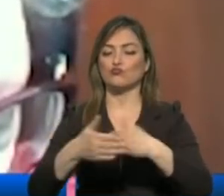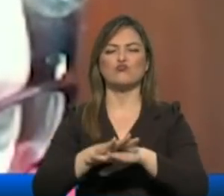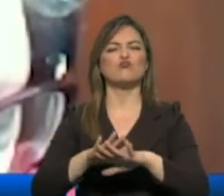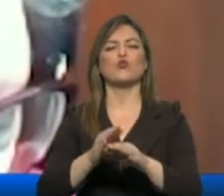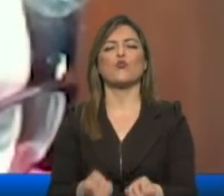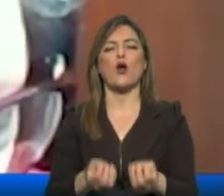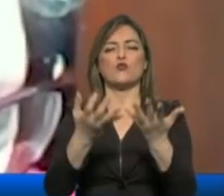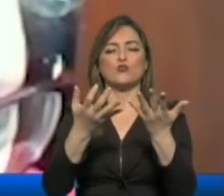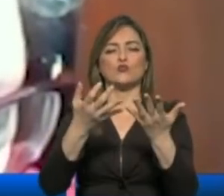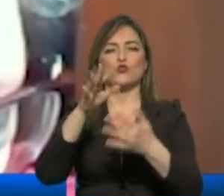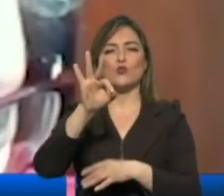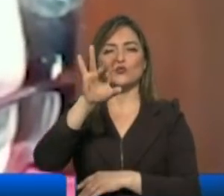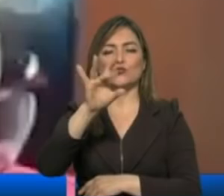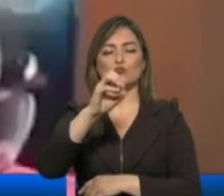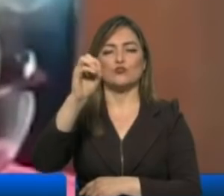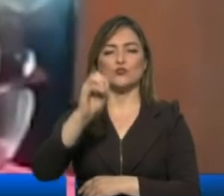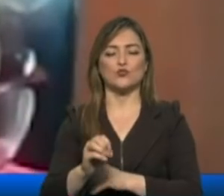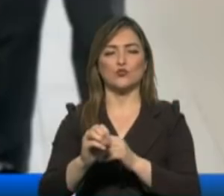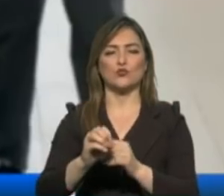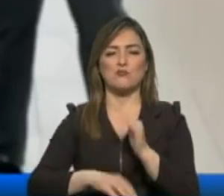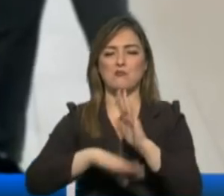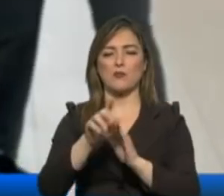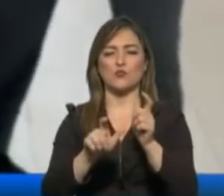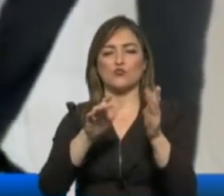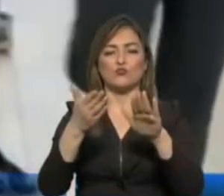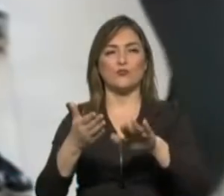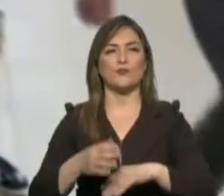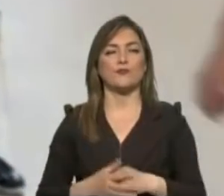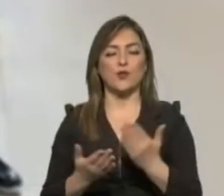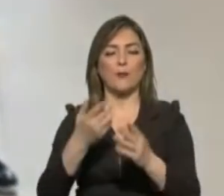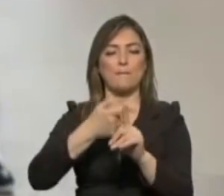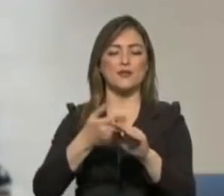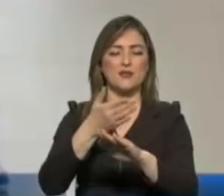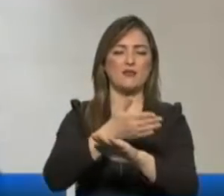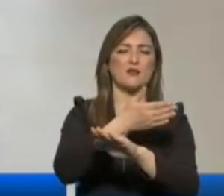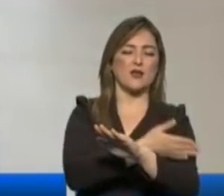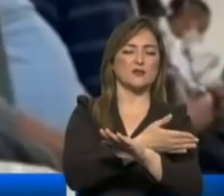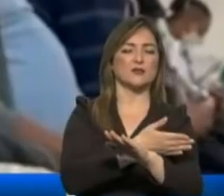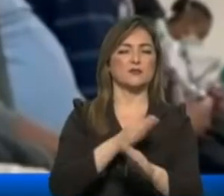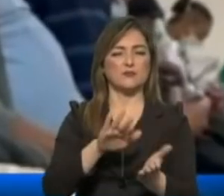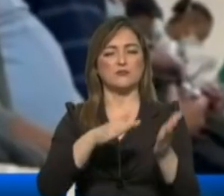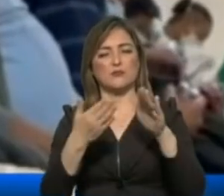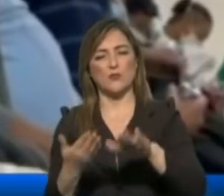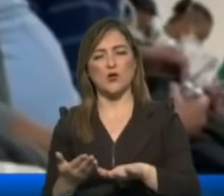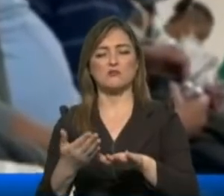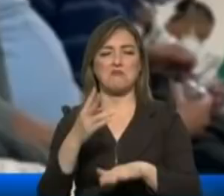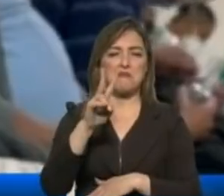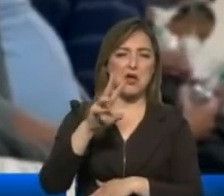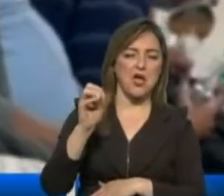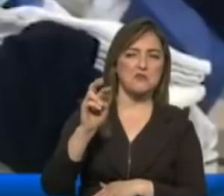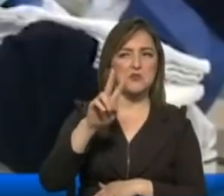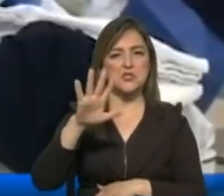un 98% de exceso de mortalidad. Esto a comparación de meses anteriores en donde la mortalidad era de 20